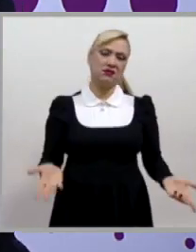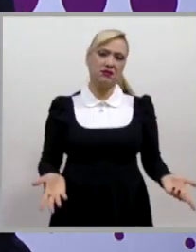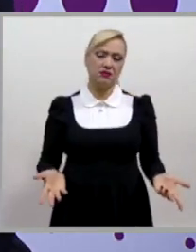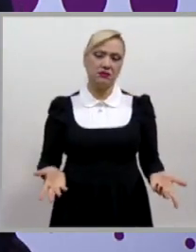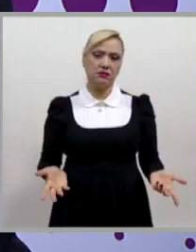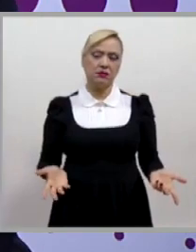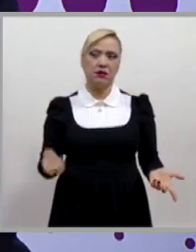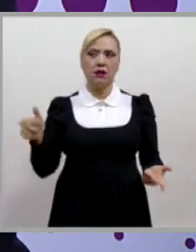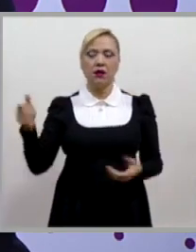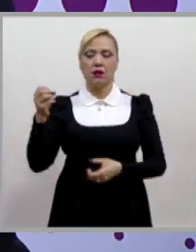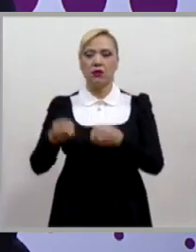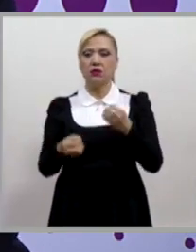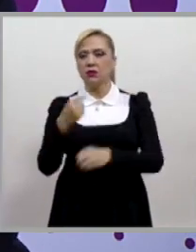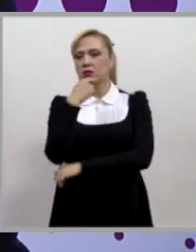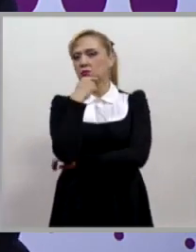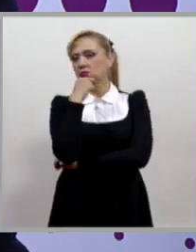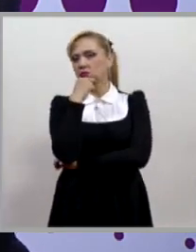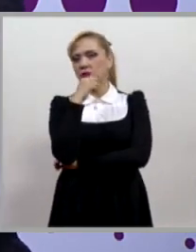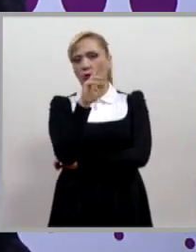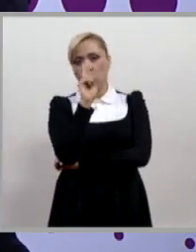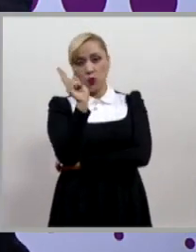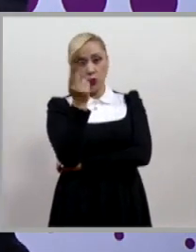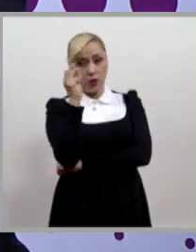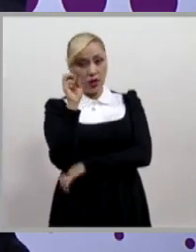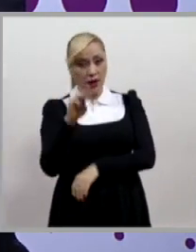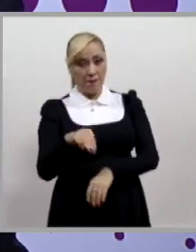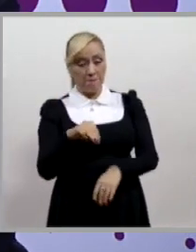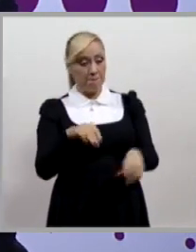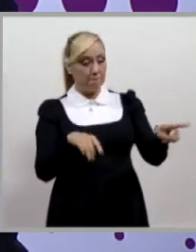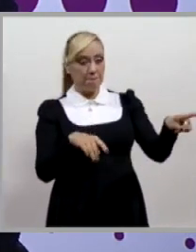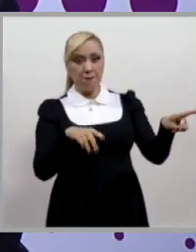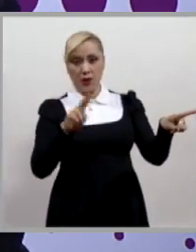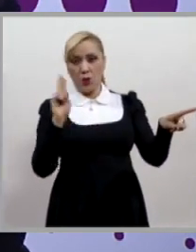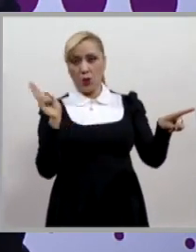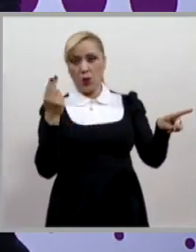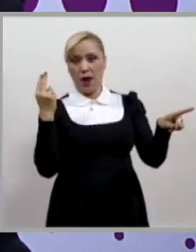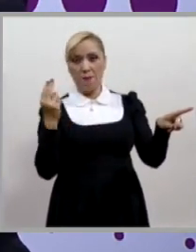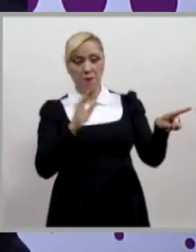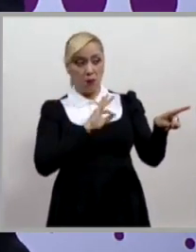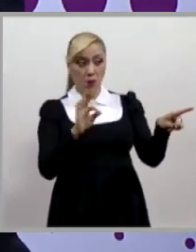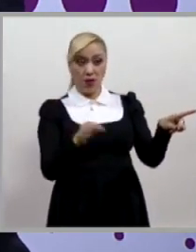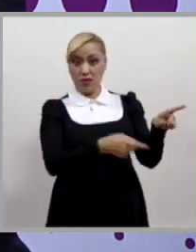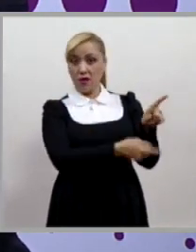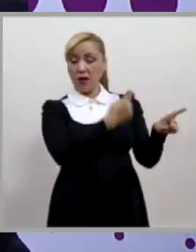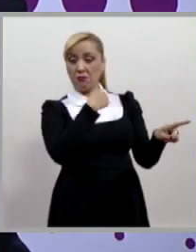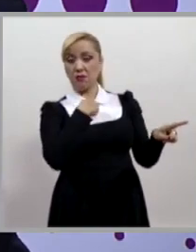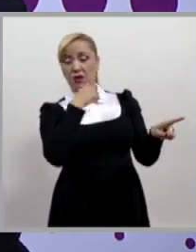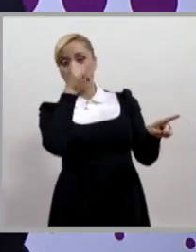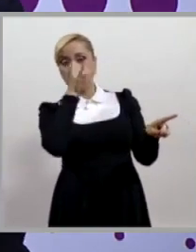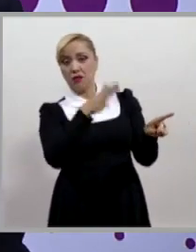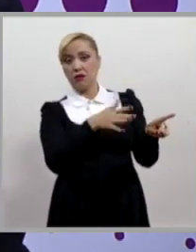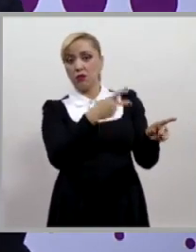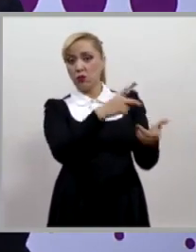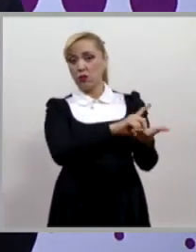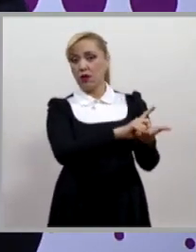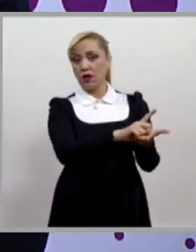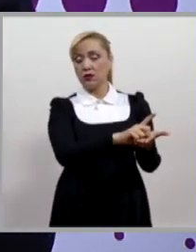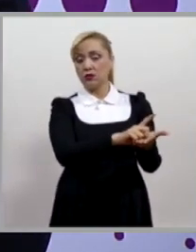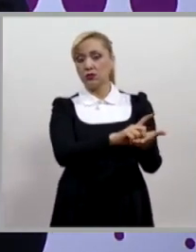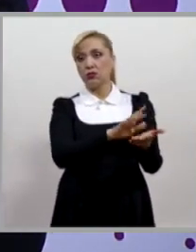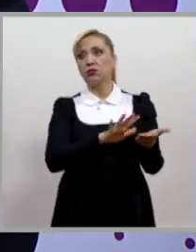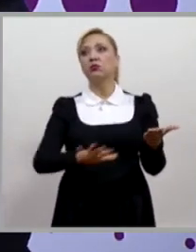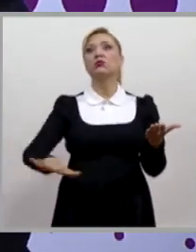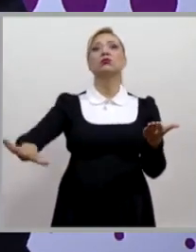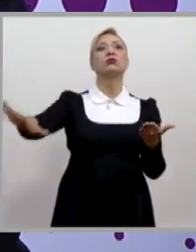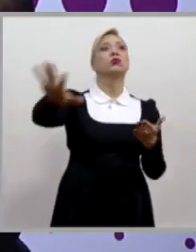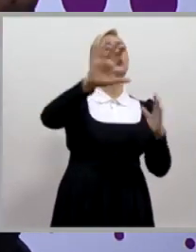UNAM, pues sí puede venir a defender este derecho cultural de la vista. O sea, suena muy medio